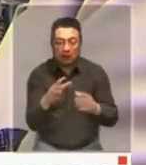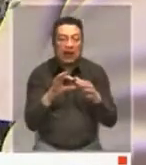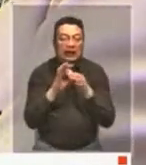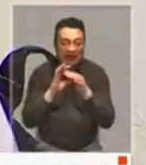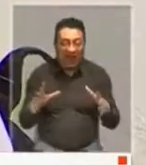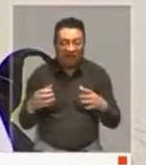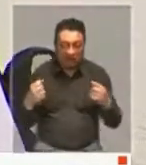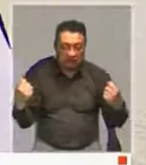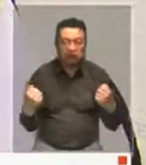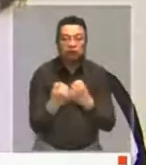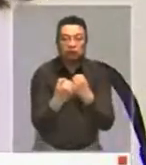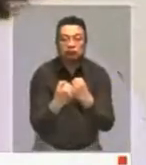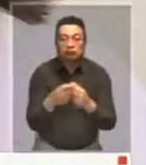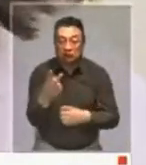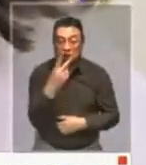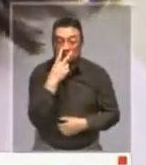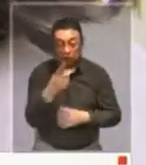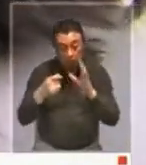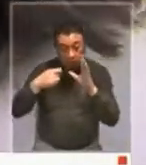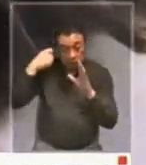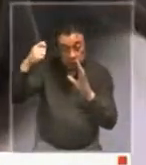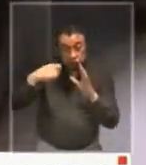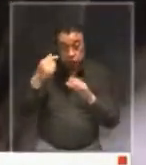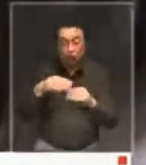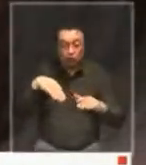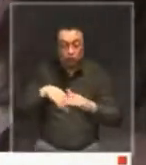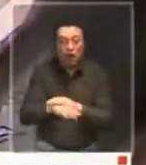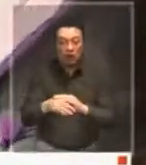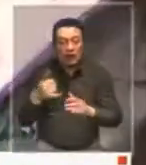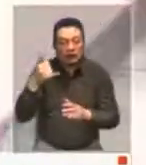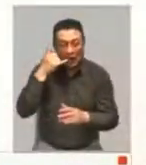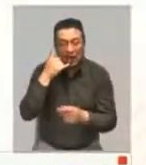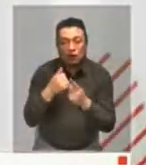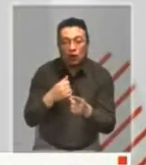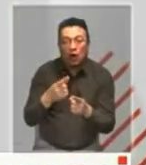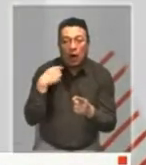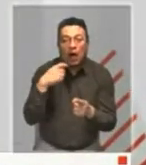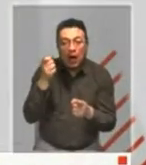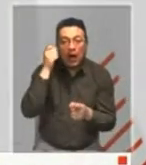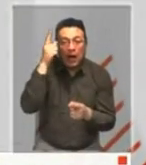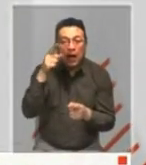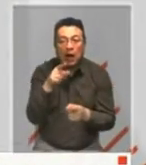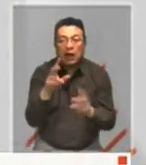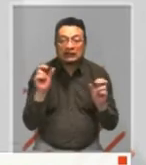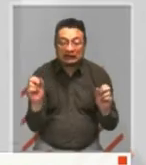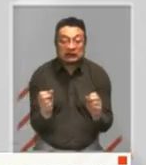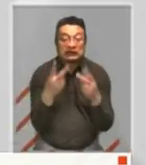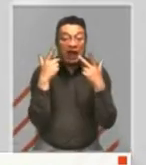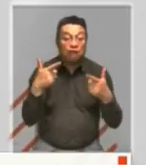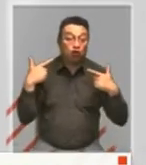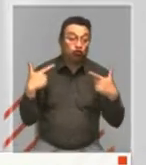del accidente. Basta con ver las imágenes que guarda en su celular para comprender que salvó de